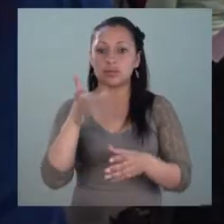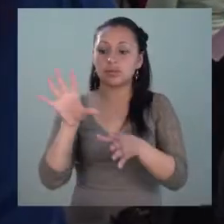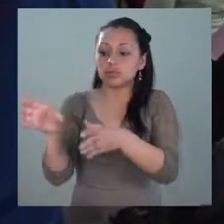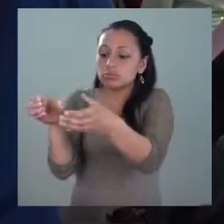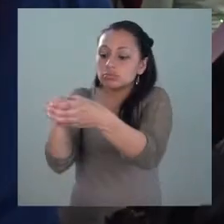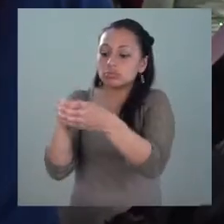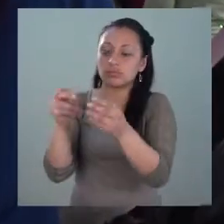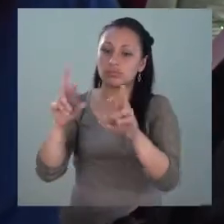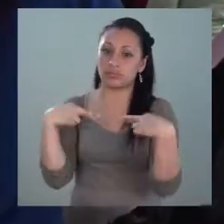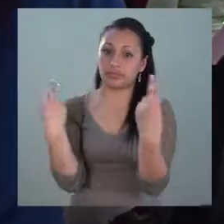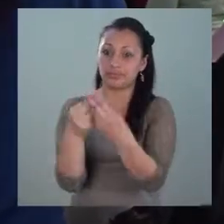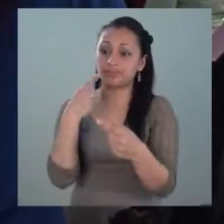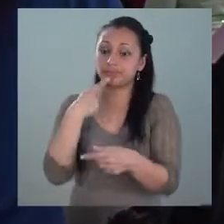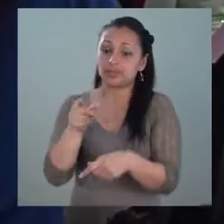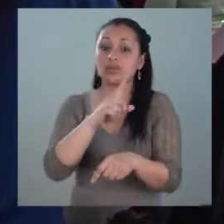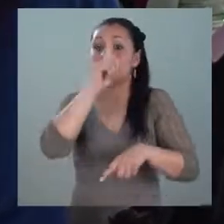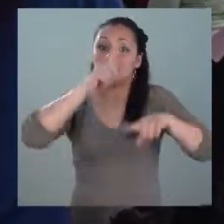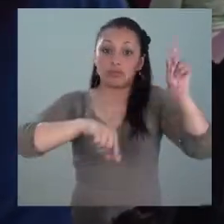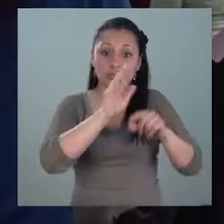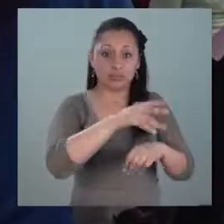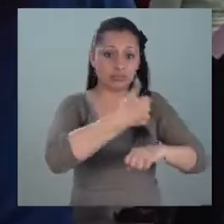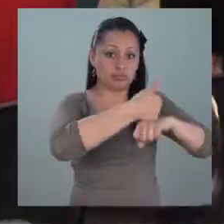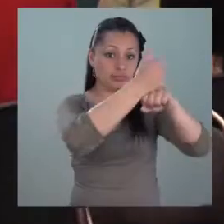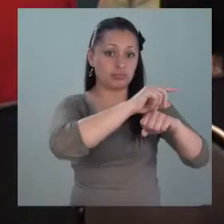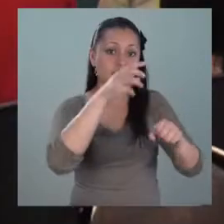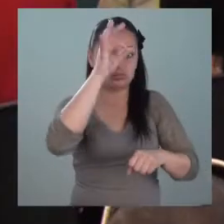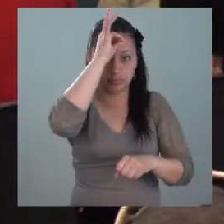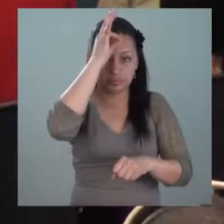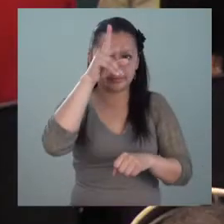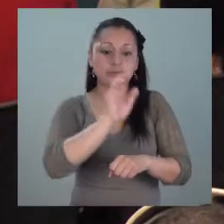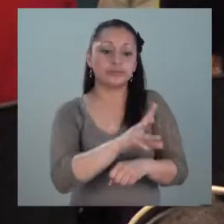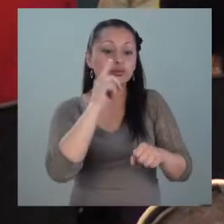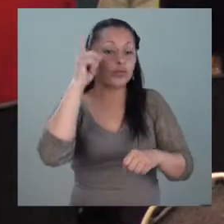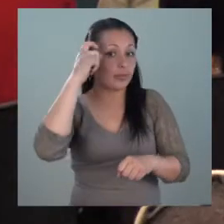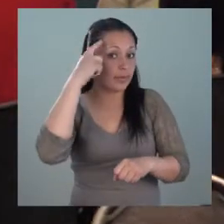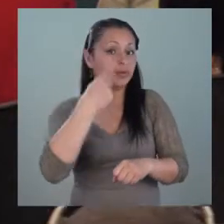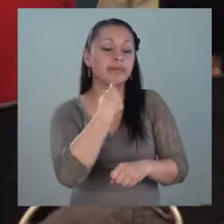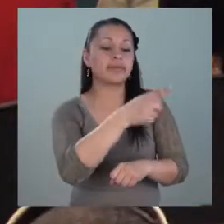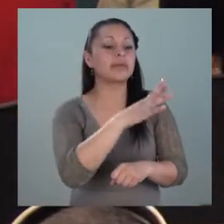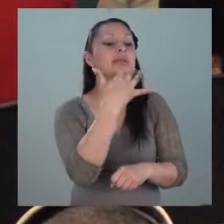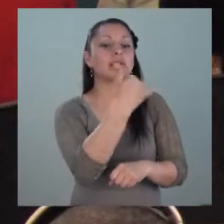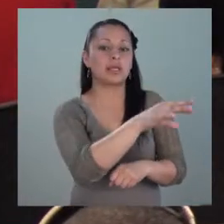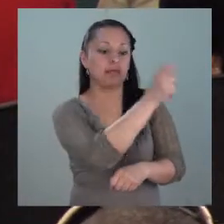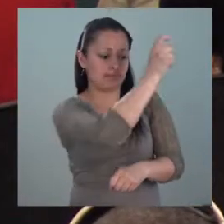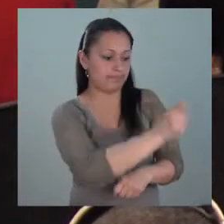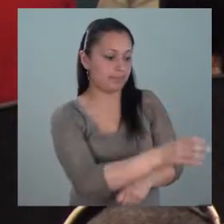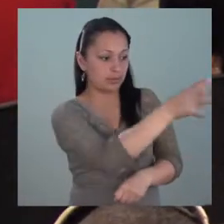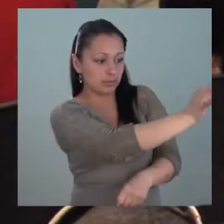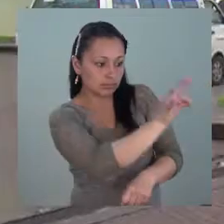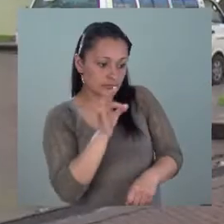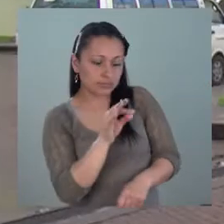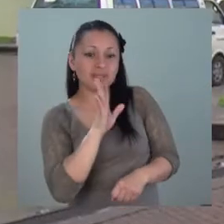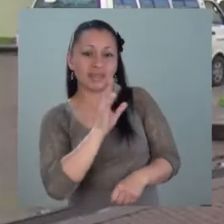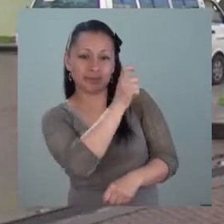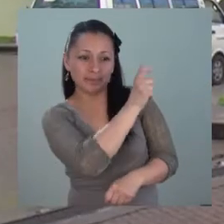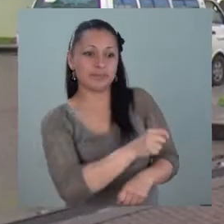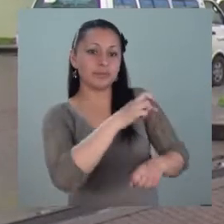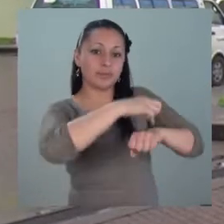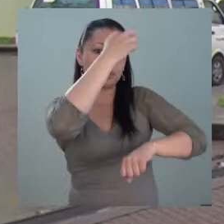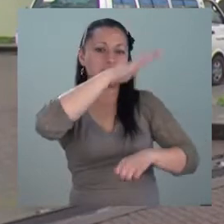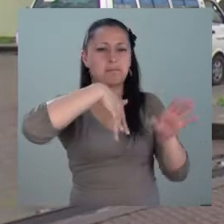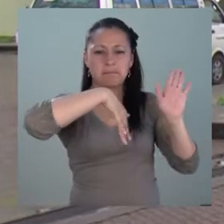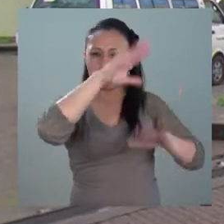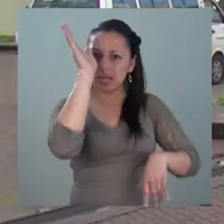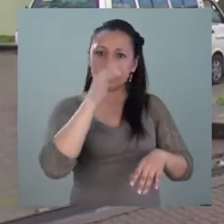Junta Directiva, que evaluó como insatisfactoria la gerencia del hospital, el gobernador se comprometió a nombrar en calidad de encargado a un profesional de las más altas